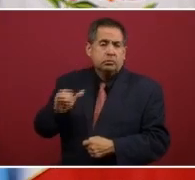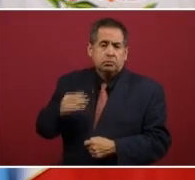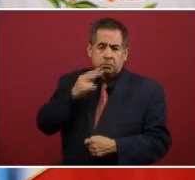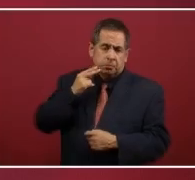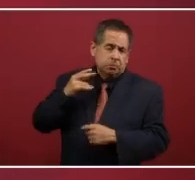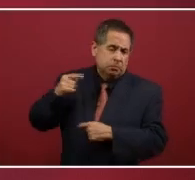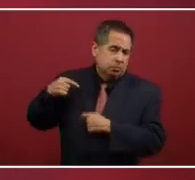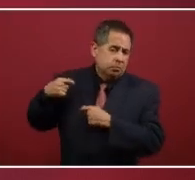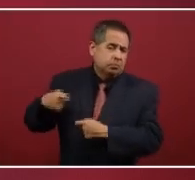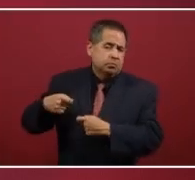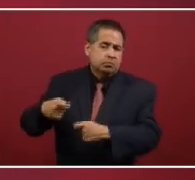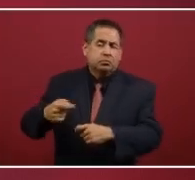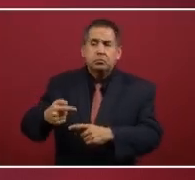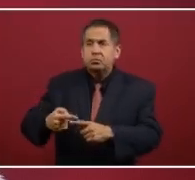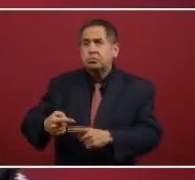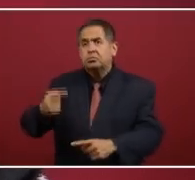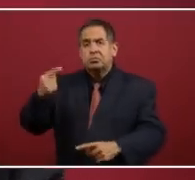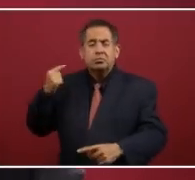De los